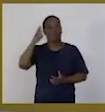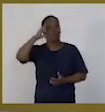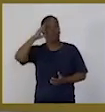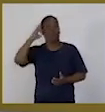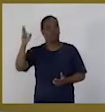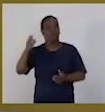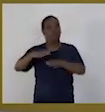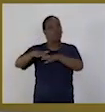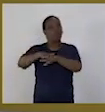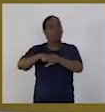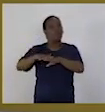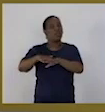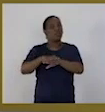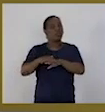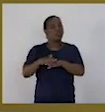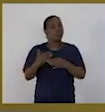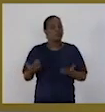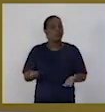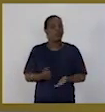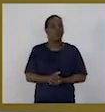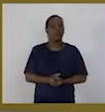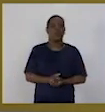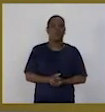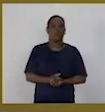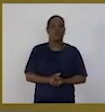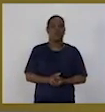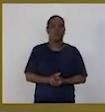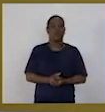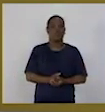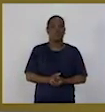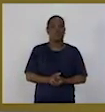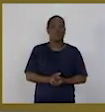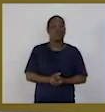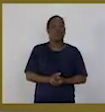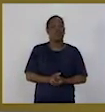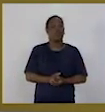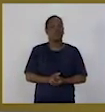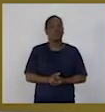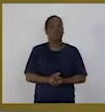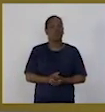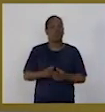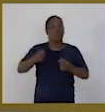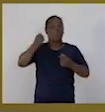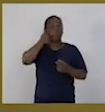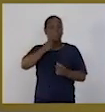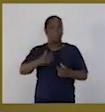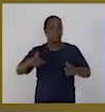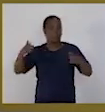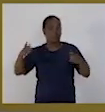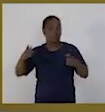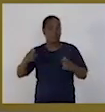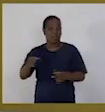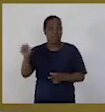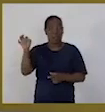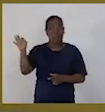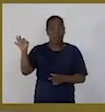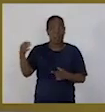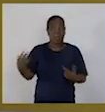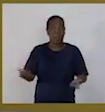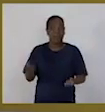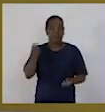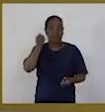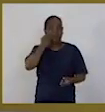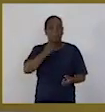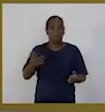en la superficie de contacto es aclarar el mayor tamaño de la partícula o el menor tamaño de la partícula de la